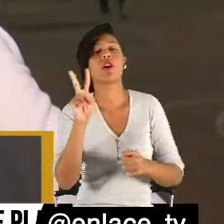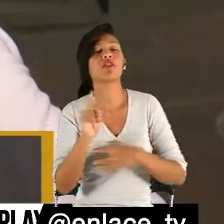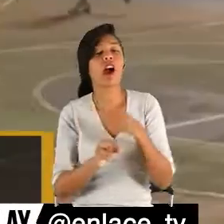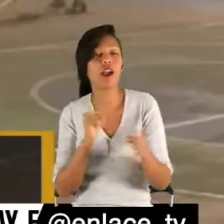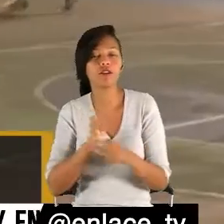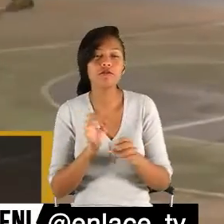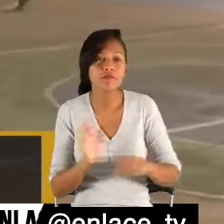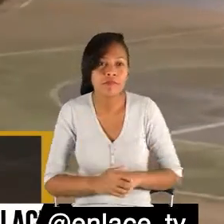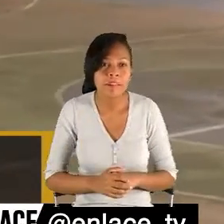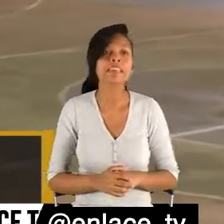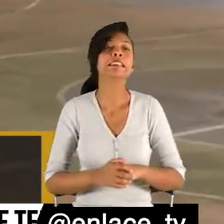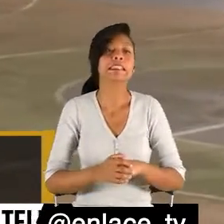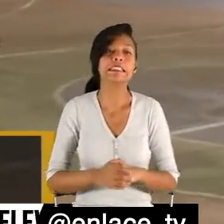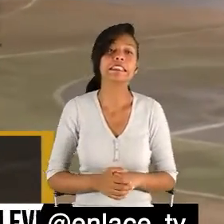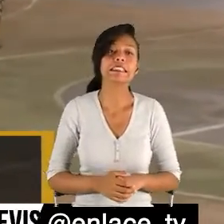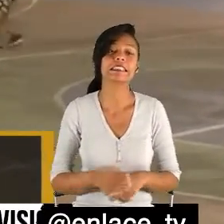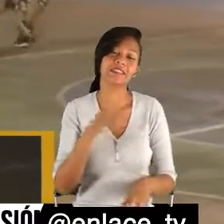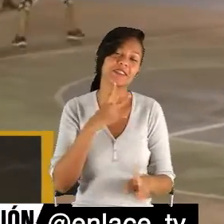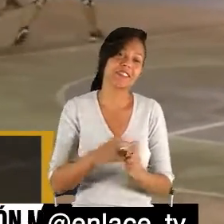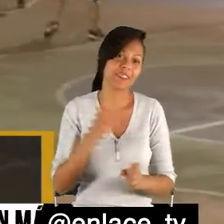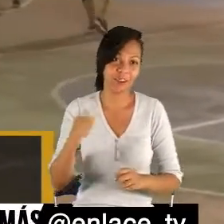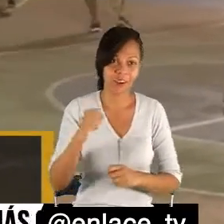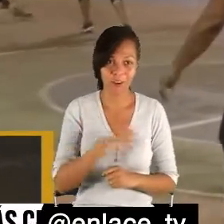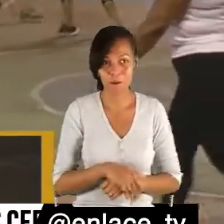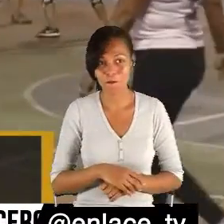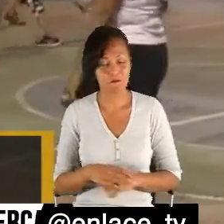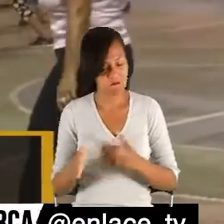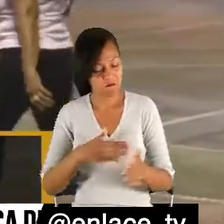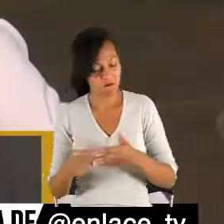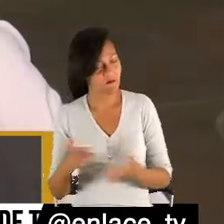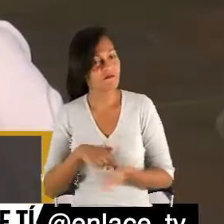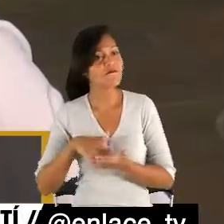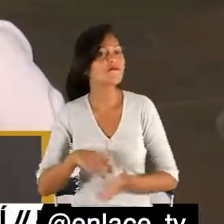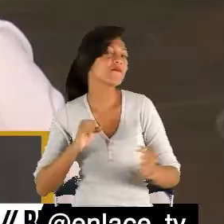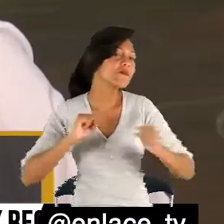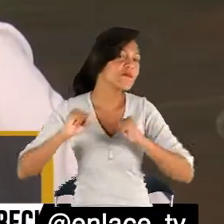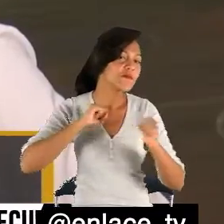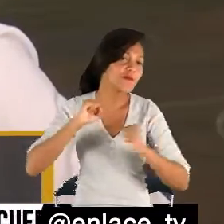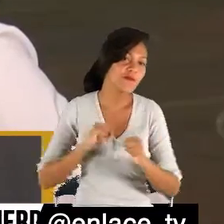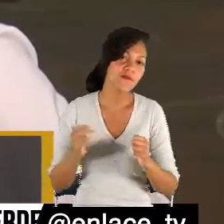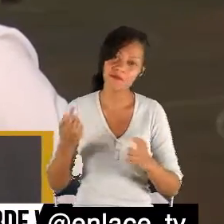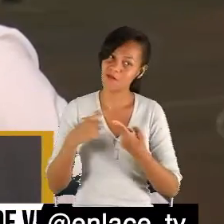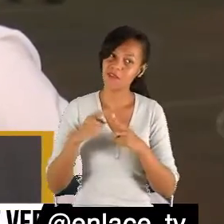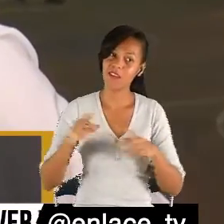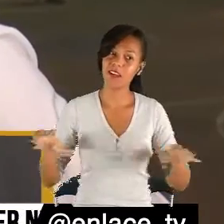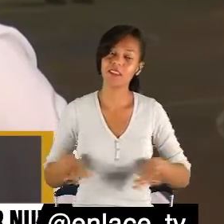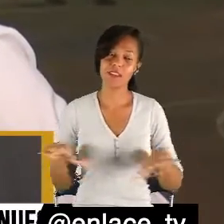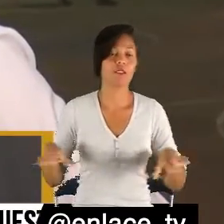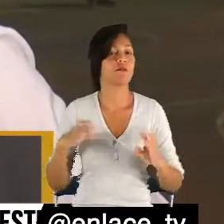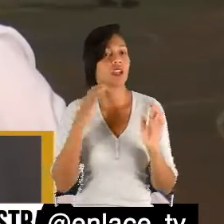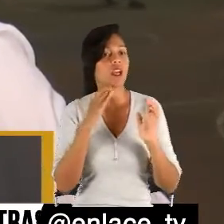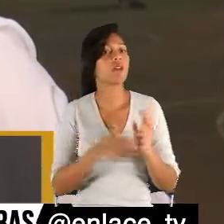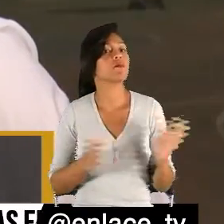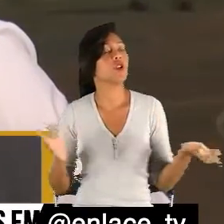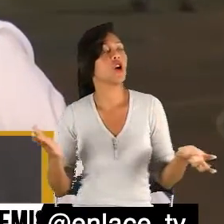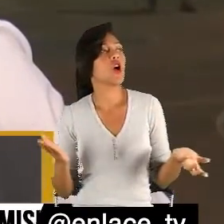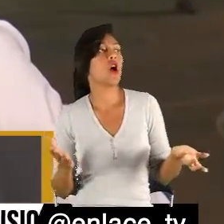estoy firme además de practicar deporte también realizan otras actividades hacemos actividades para ir a tours es